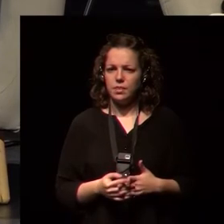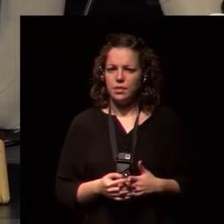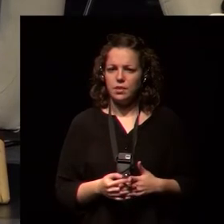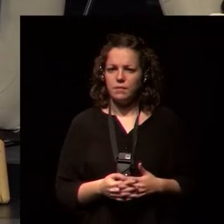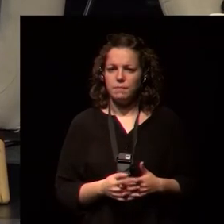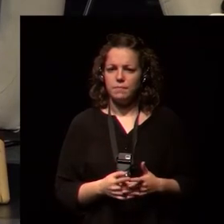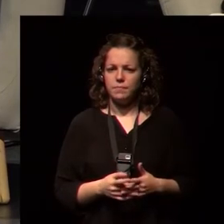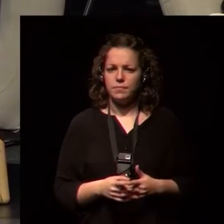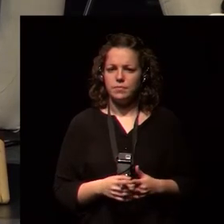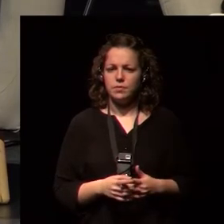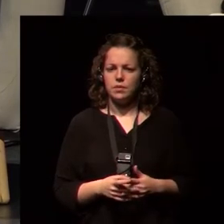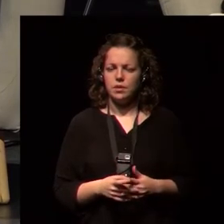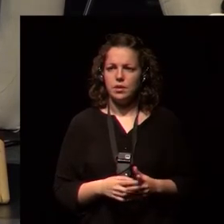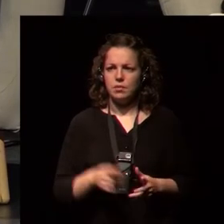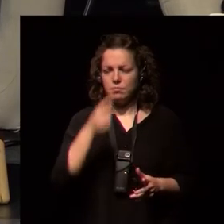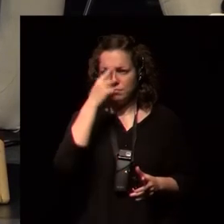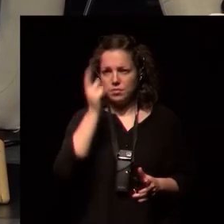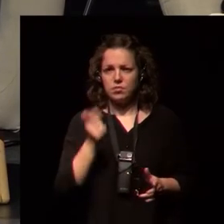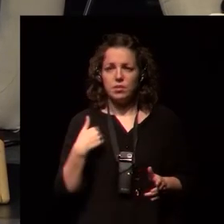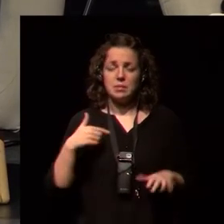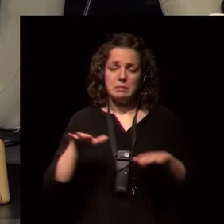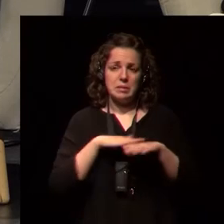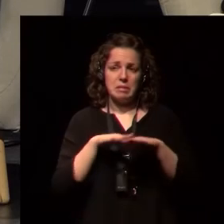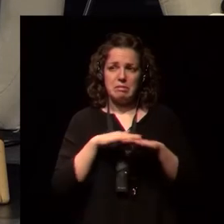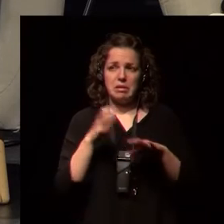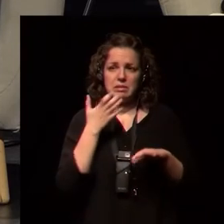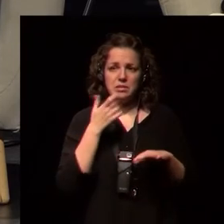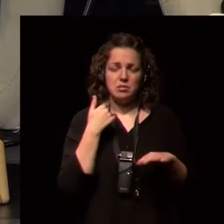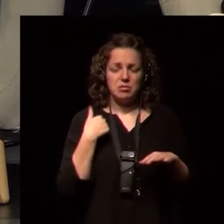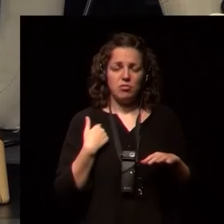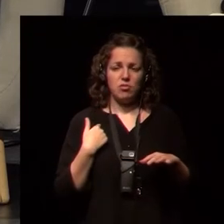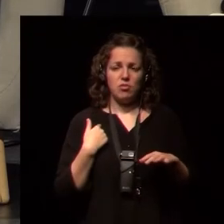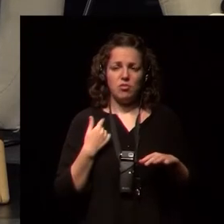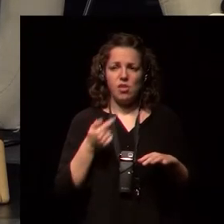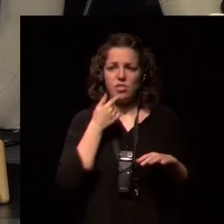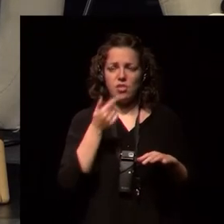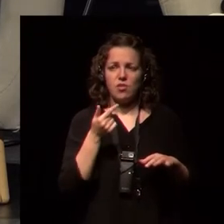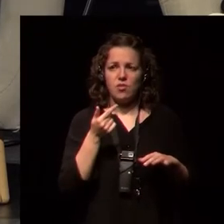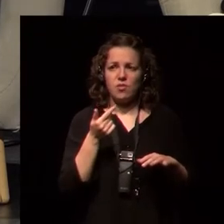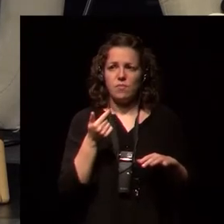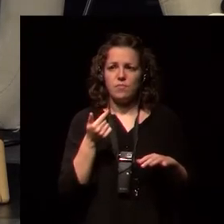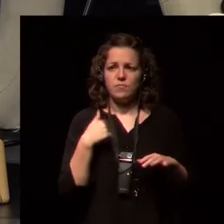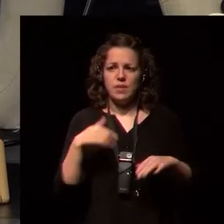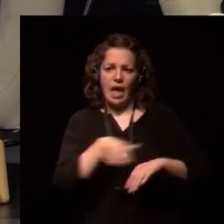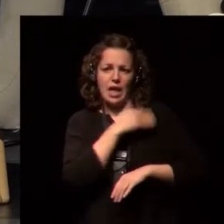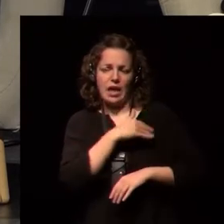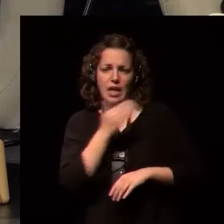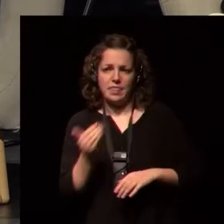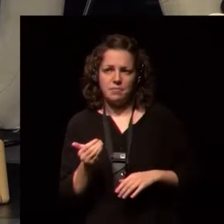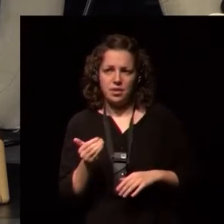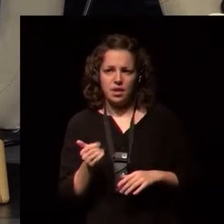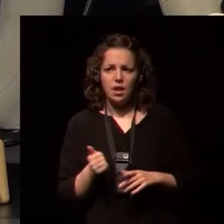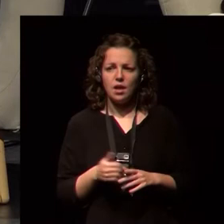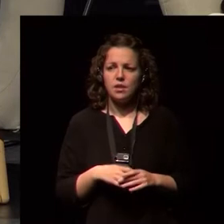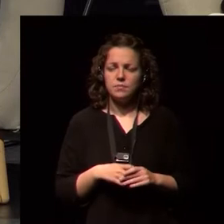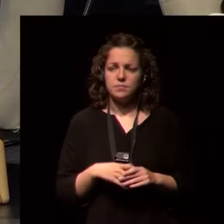Y me va a perdonar si a veces yo me refiero a fuentes académicas, es una deformación profesional.